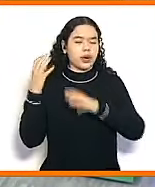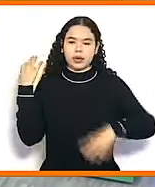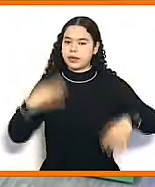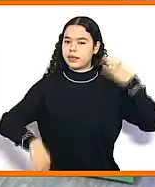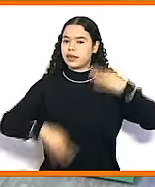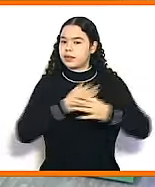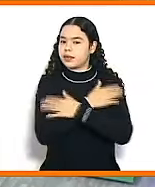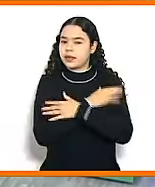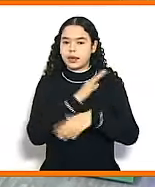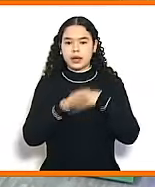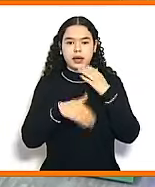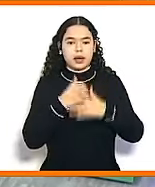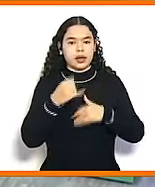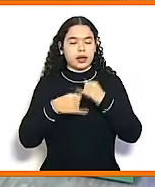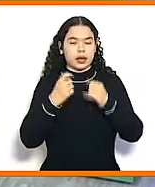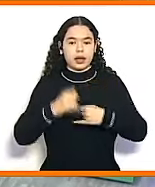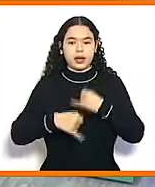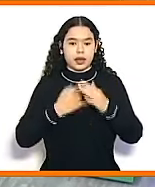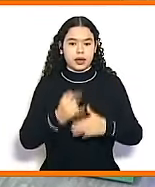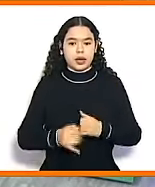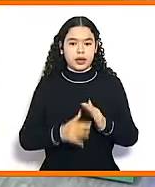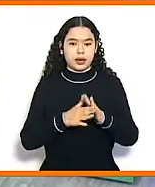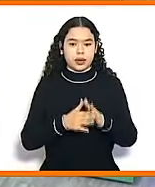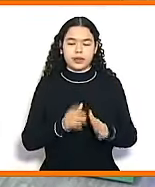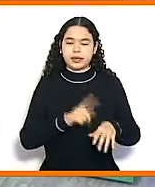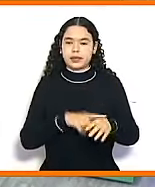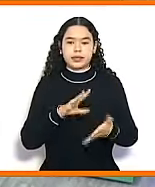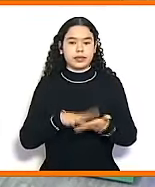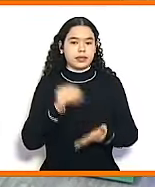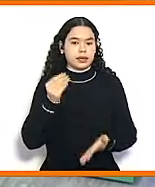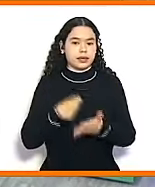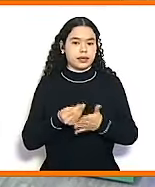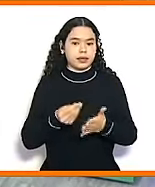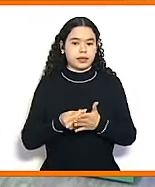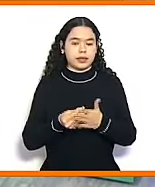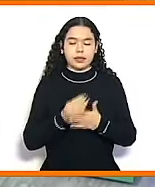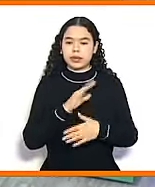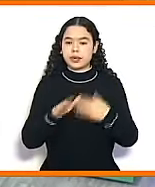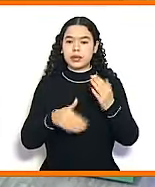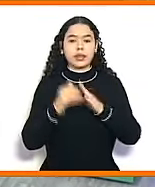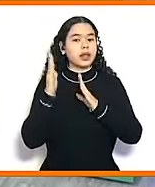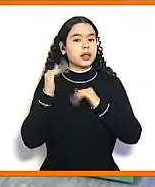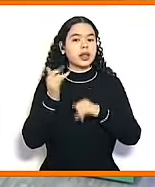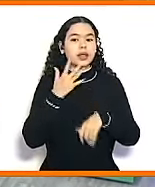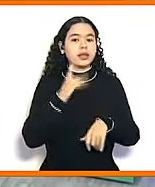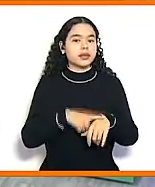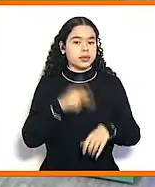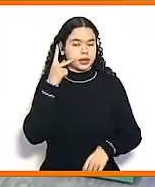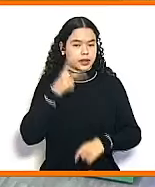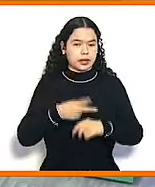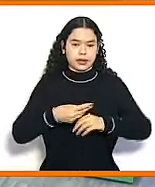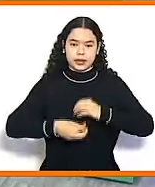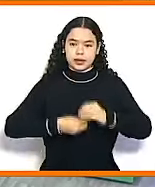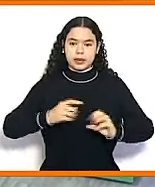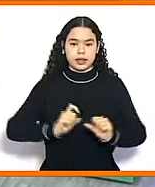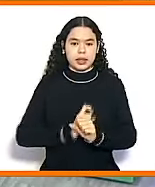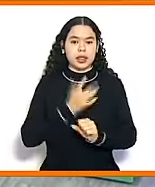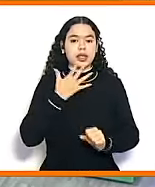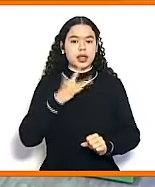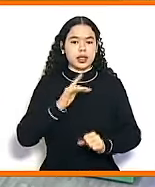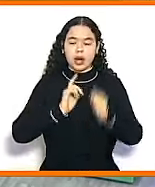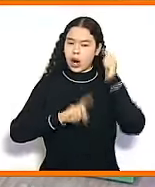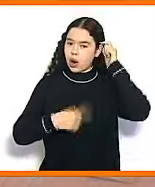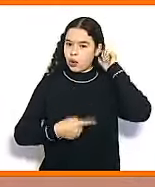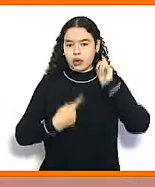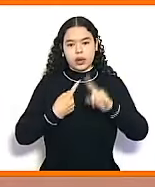felicidades para nuestros ganadores y es así como pasamos a multiplicar tu premio suerte porque vamos a conocer esa esfera favorecida para multix